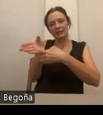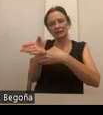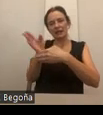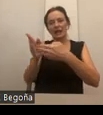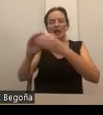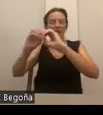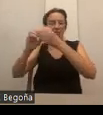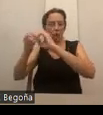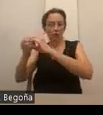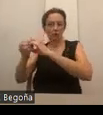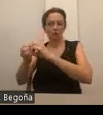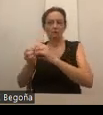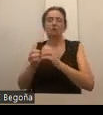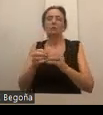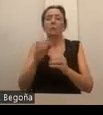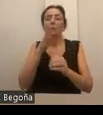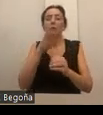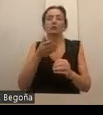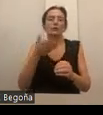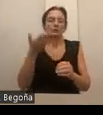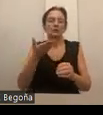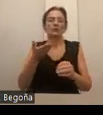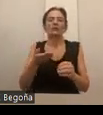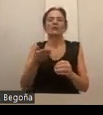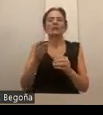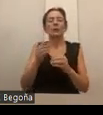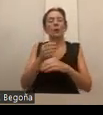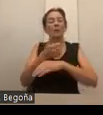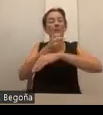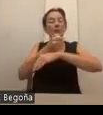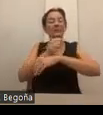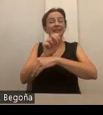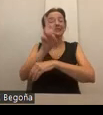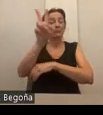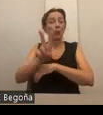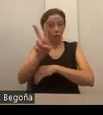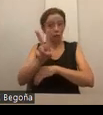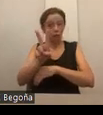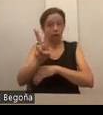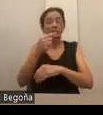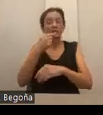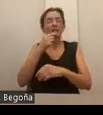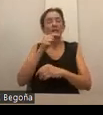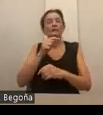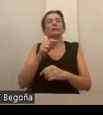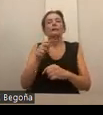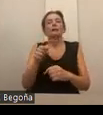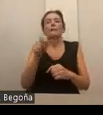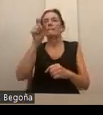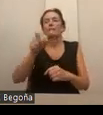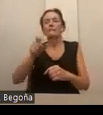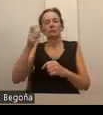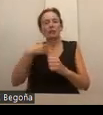cuerpo. Por lo tanto, sobre todo en diabetes, insisto, en diabetes tipo 2, en la diabetes que aparece en personas mayores, en las que predomina la resistencia